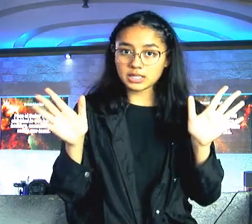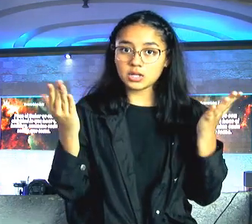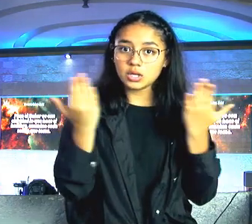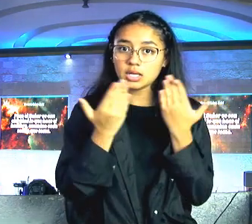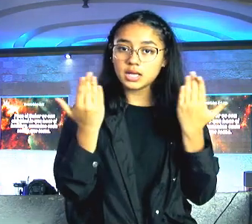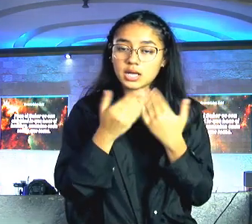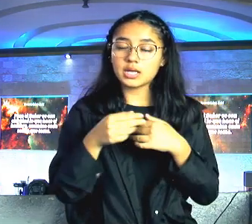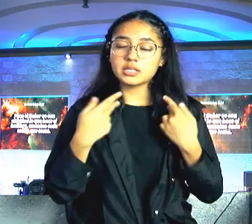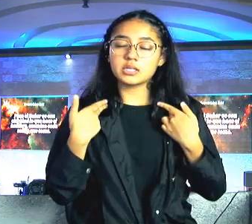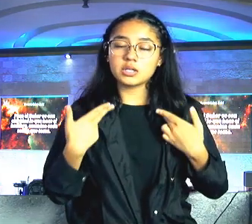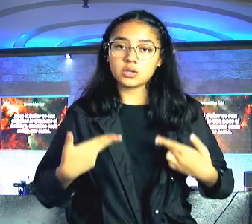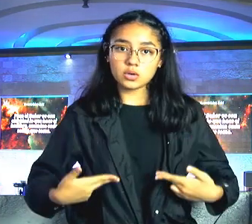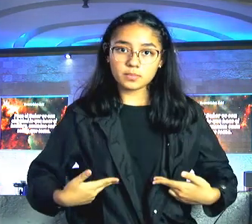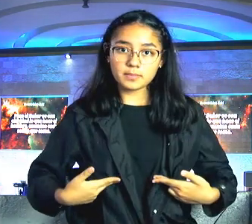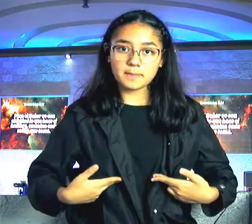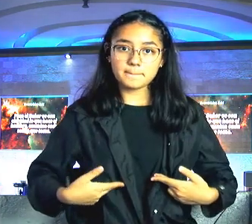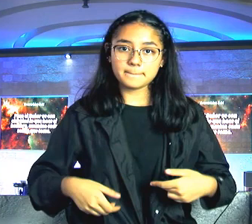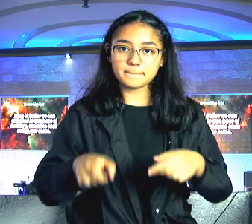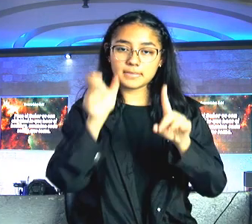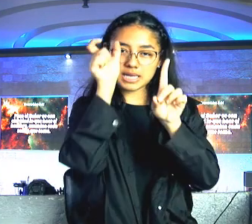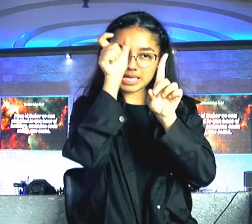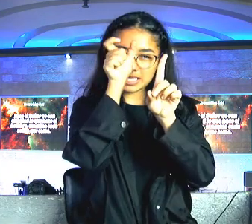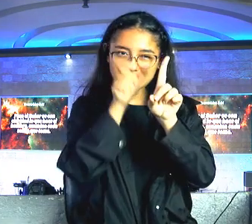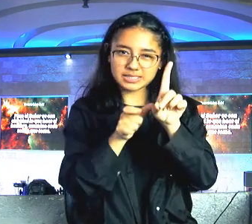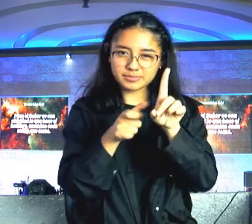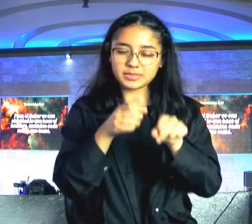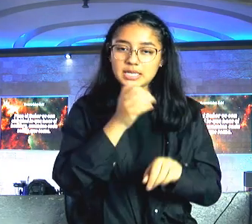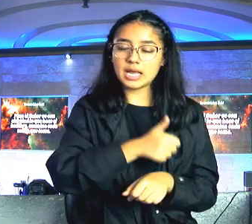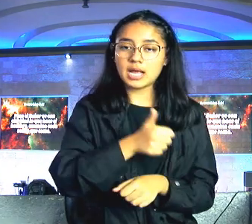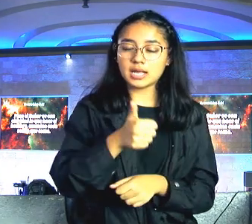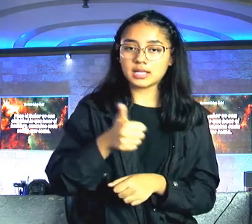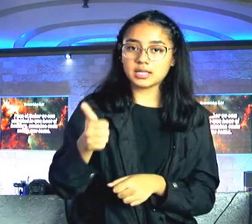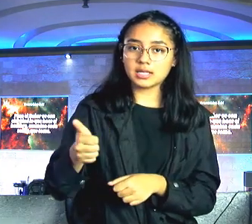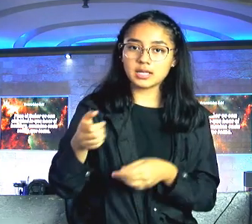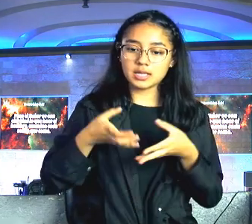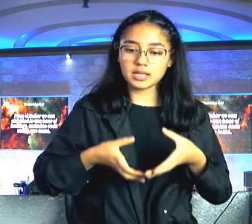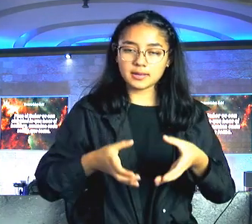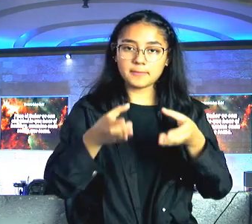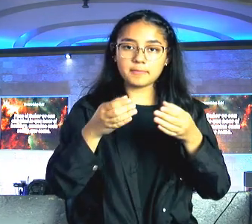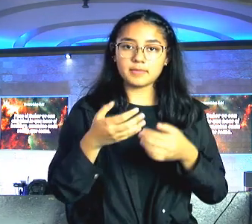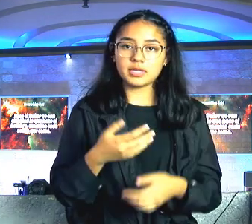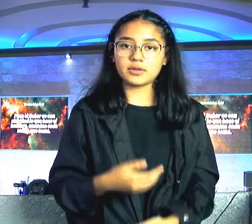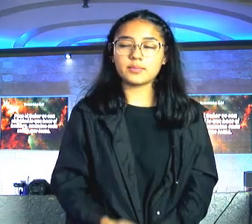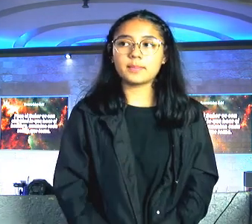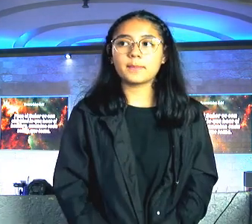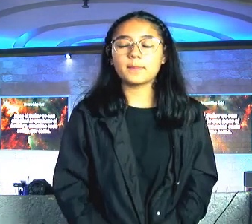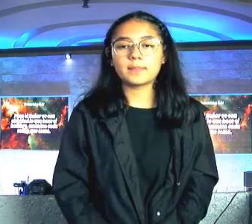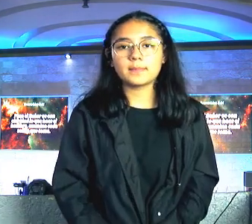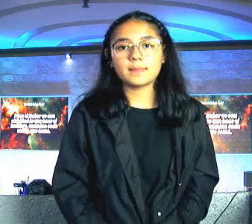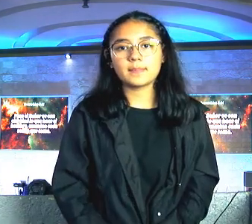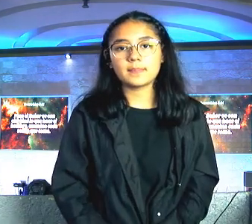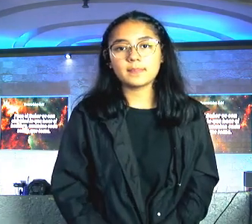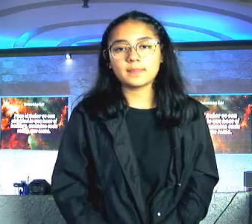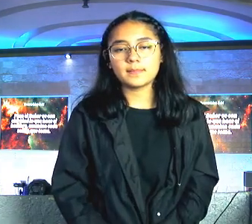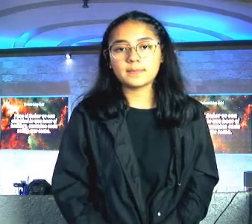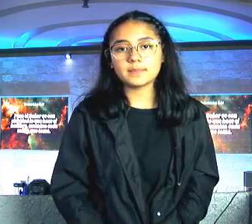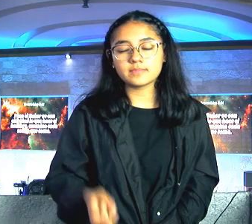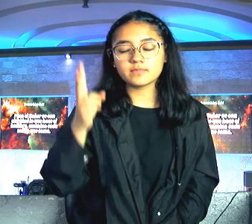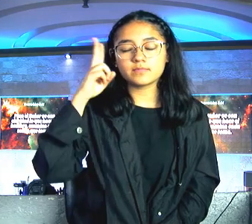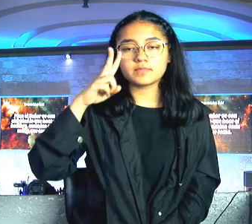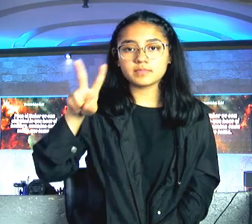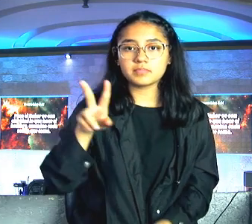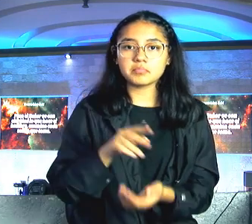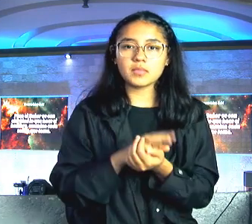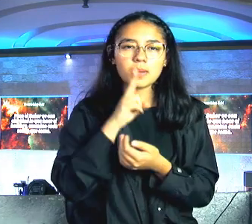hombre, examina cada senda que toma. Así que Dios revisa tus caminos, lo que